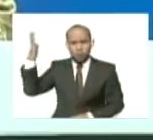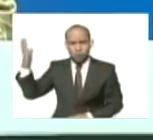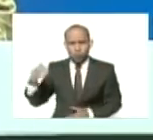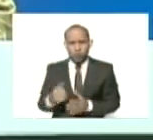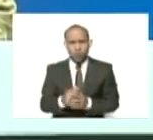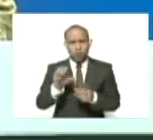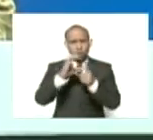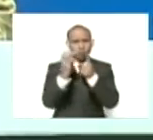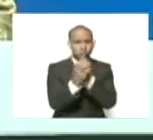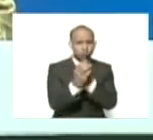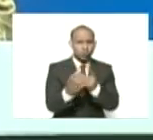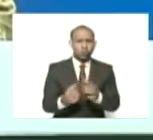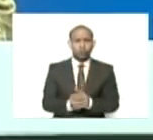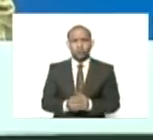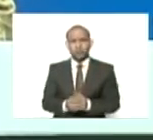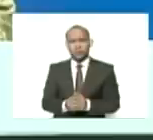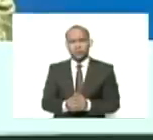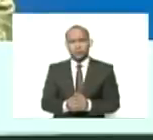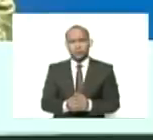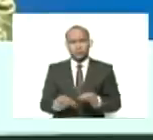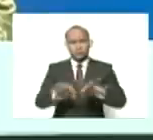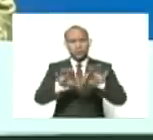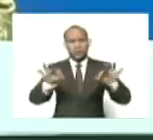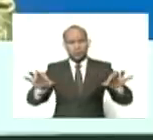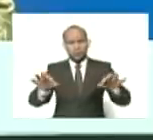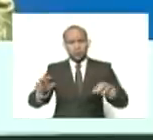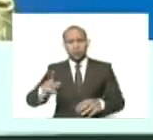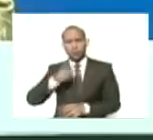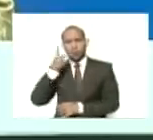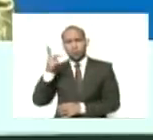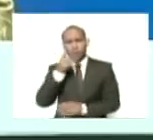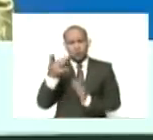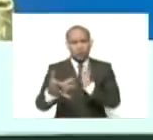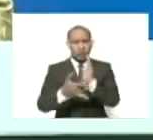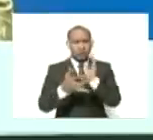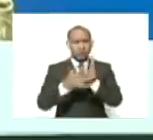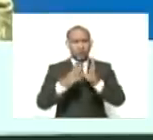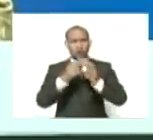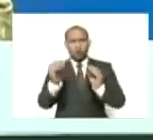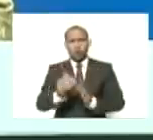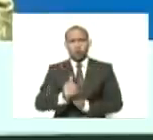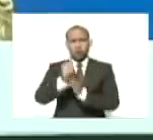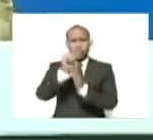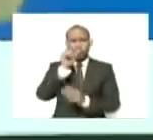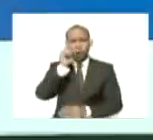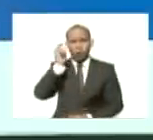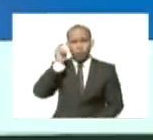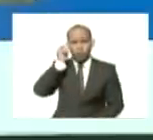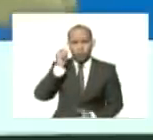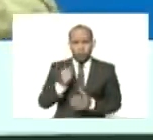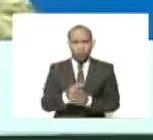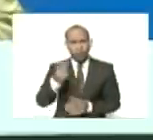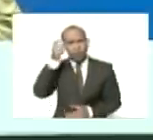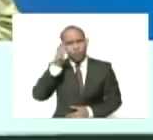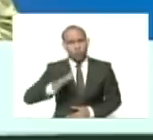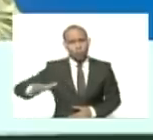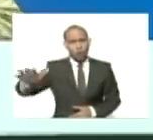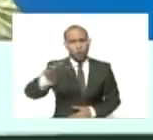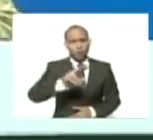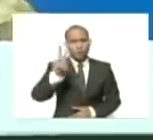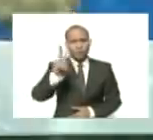cultural, académica, técnica, política de todos los líderes y lideresas y del pueblo